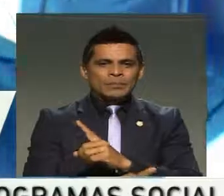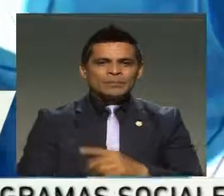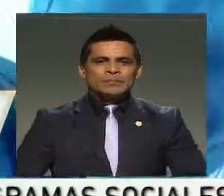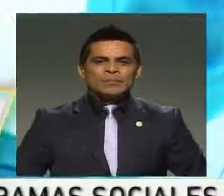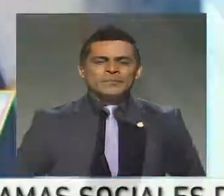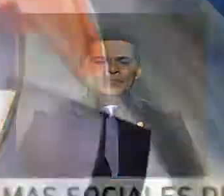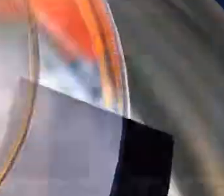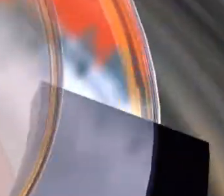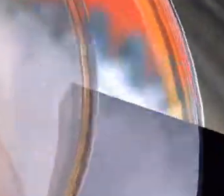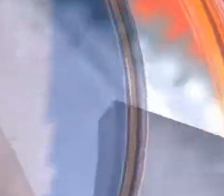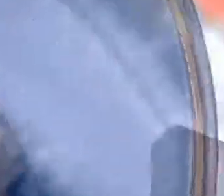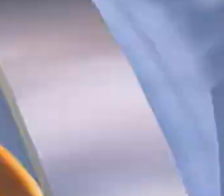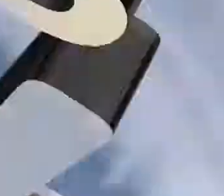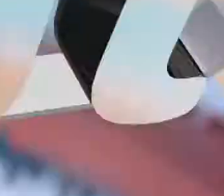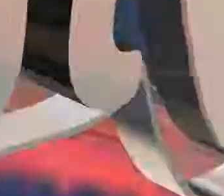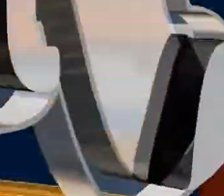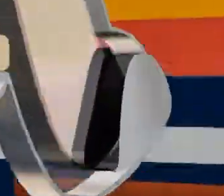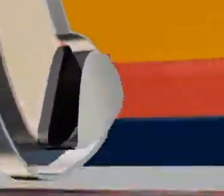Que te encontré.